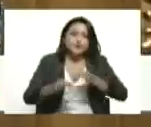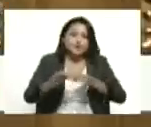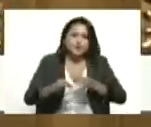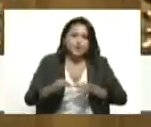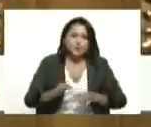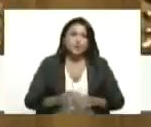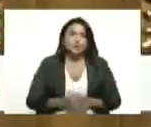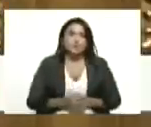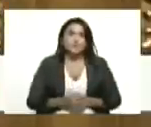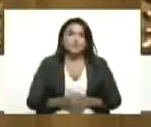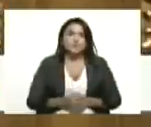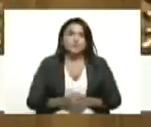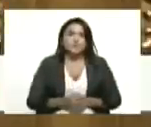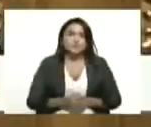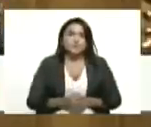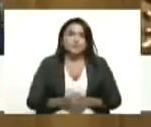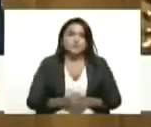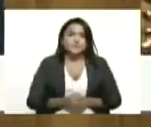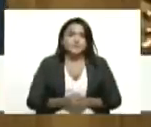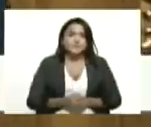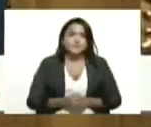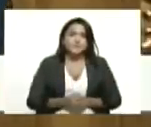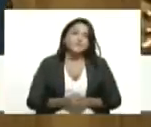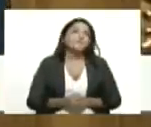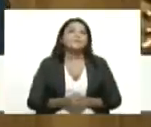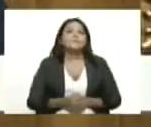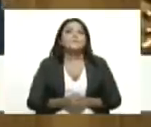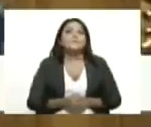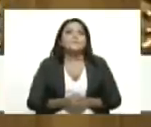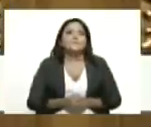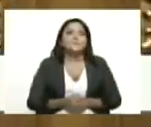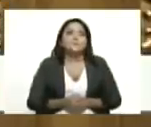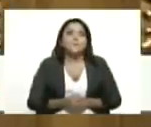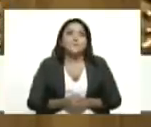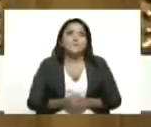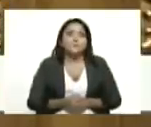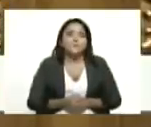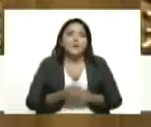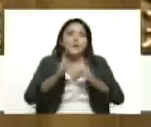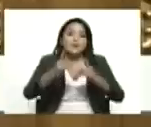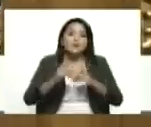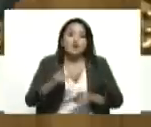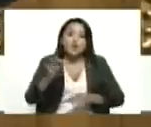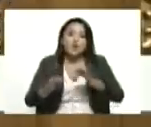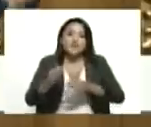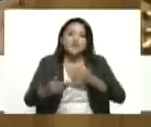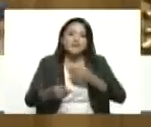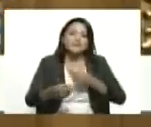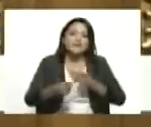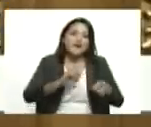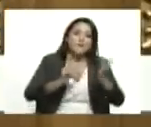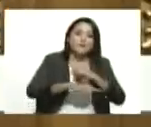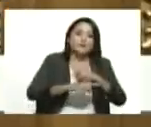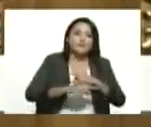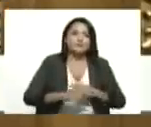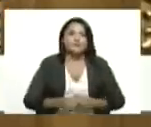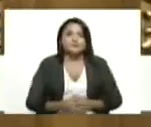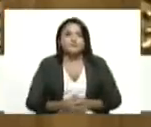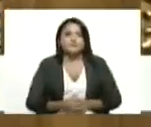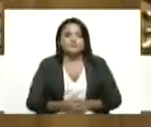el recurso propio de acudir al, ¿cómo se llama?, revocatorio, ¿eh? Revocación, de acudir ante el propio